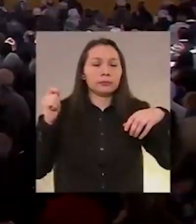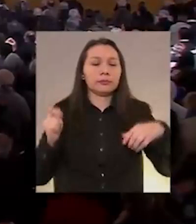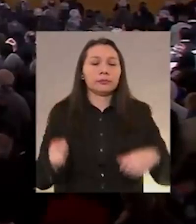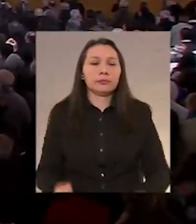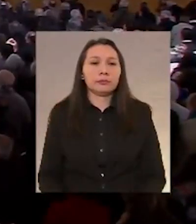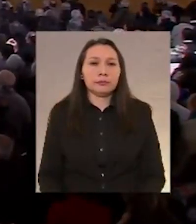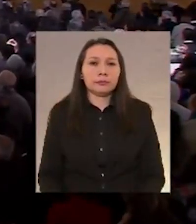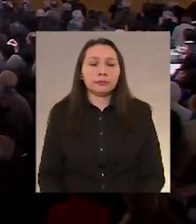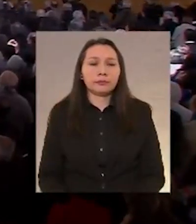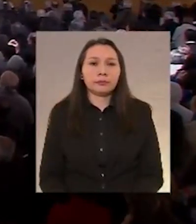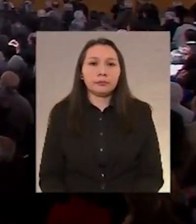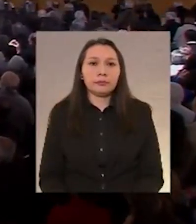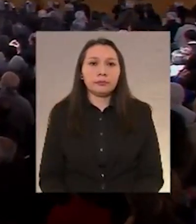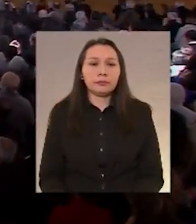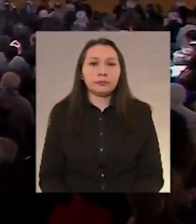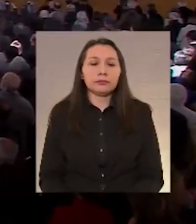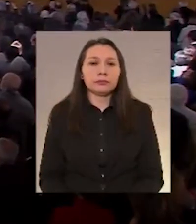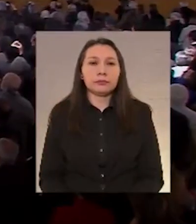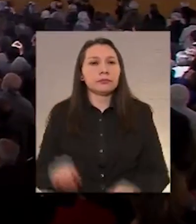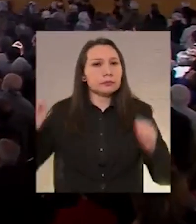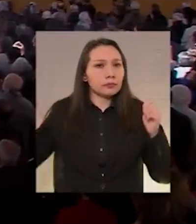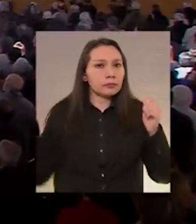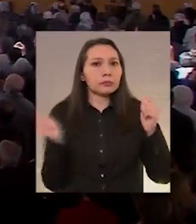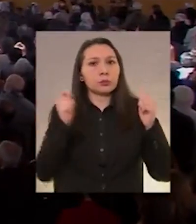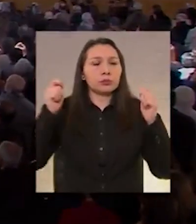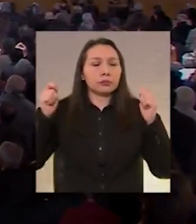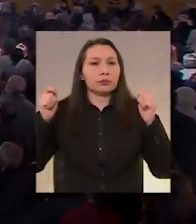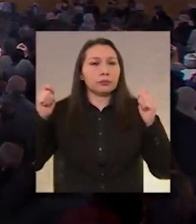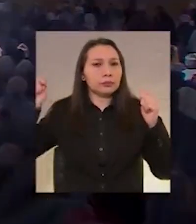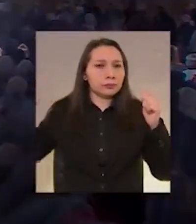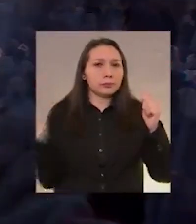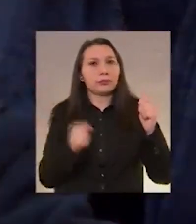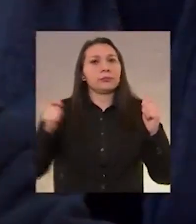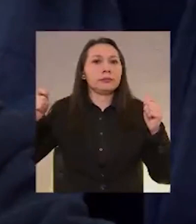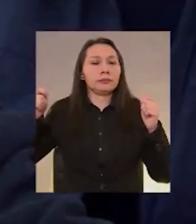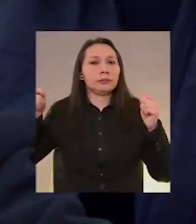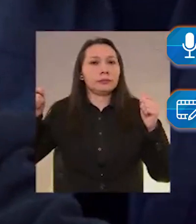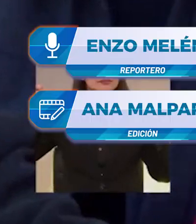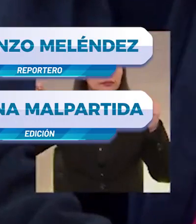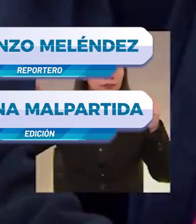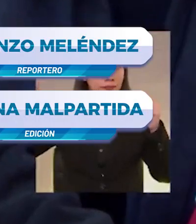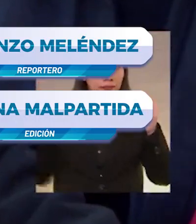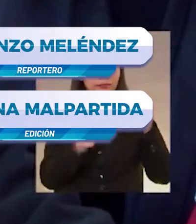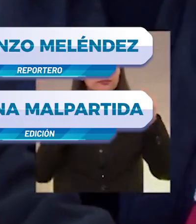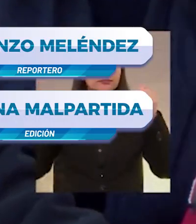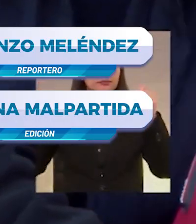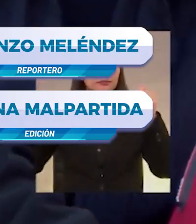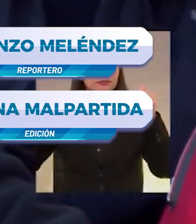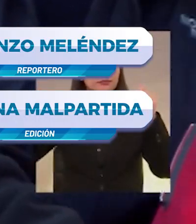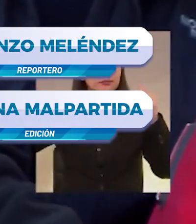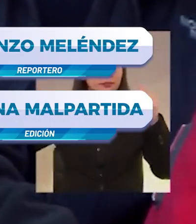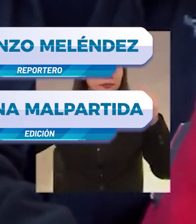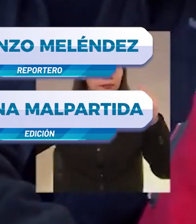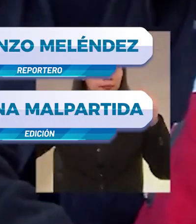memoria histórica, Chile podrá sanar las heridas del pasado y construir un futuro más inclusivo y unido. Enzo Meléndez,